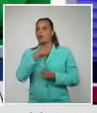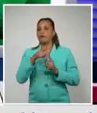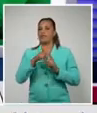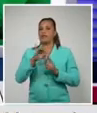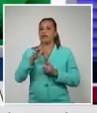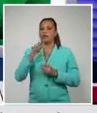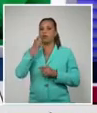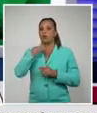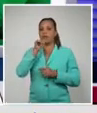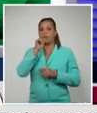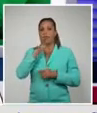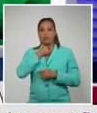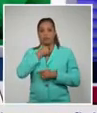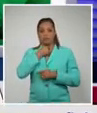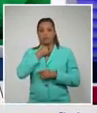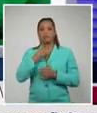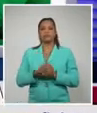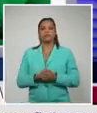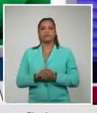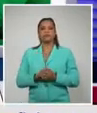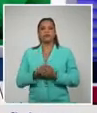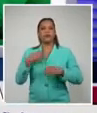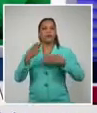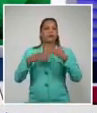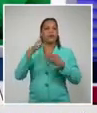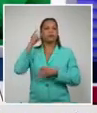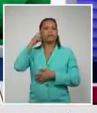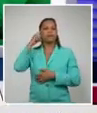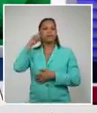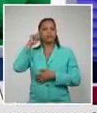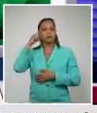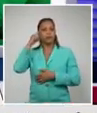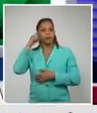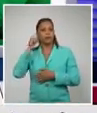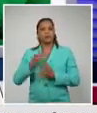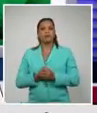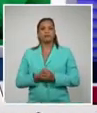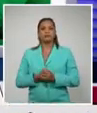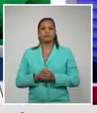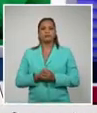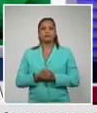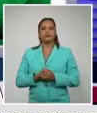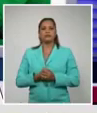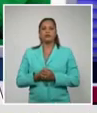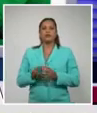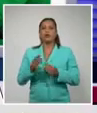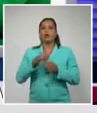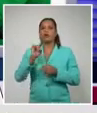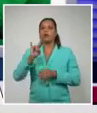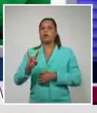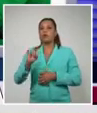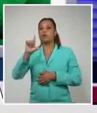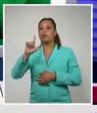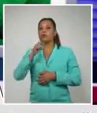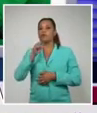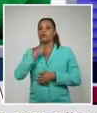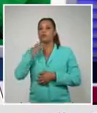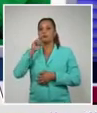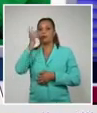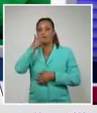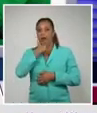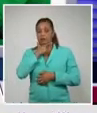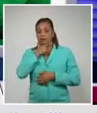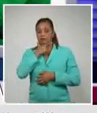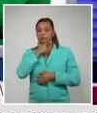demencia, con úlceras debido al encamamiento, y esta paciente se